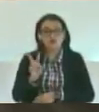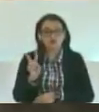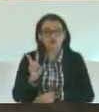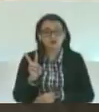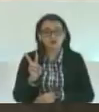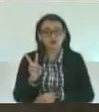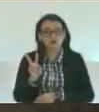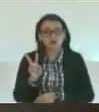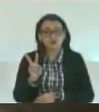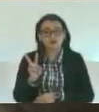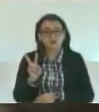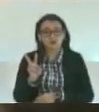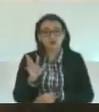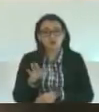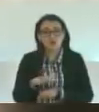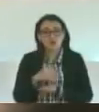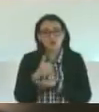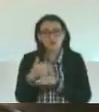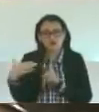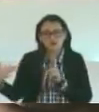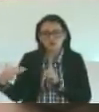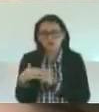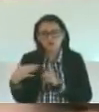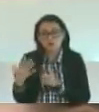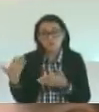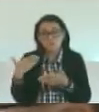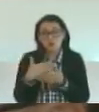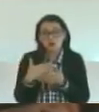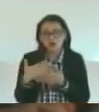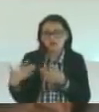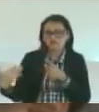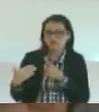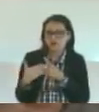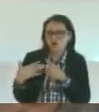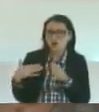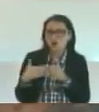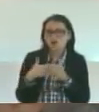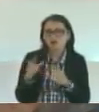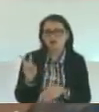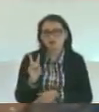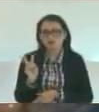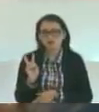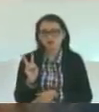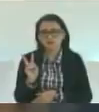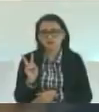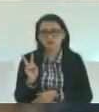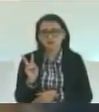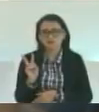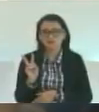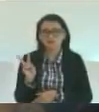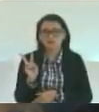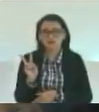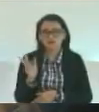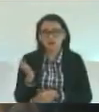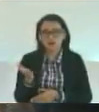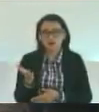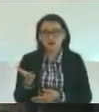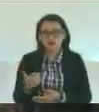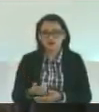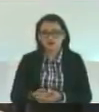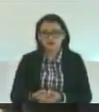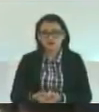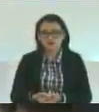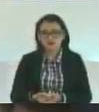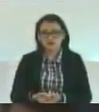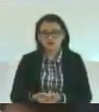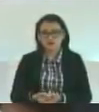la brutal guerra económica, el bloqueo, las sanciones que hay contra Venezuela. Venezuela es un país modesto.